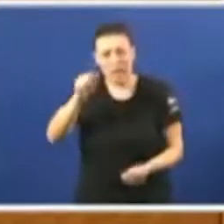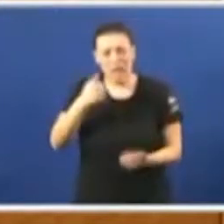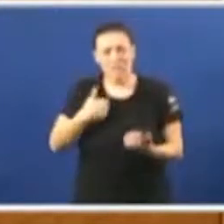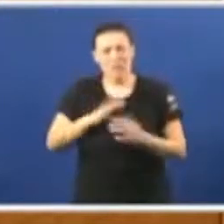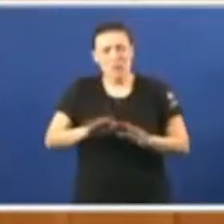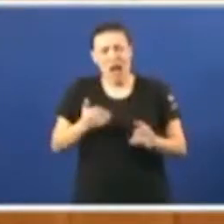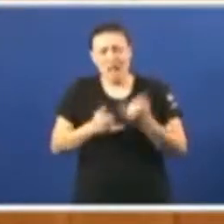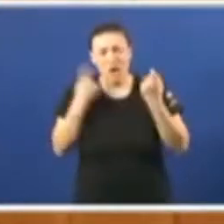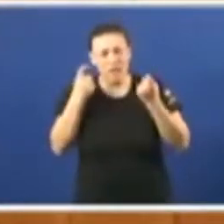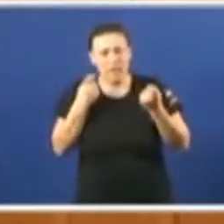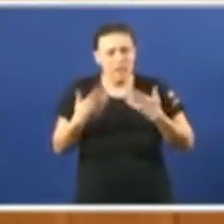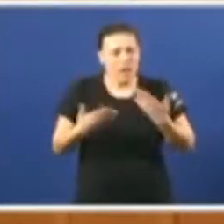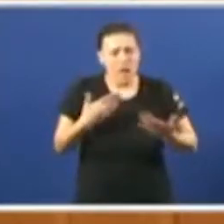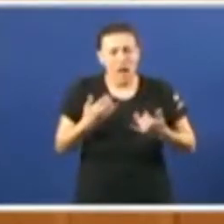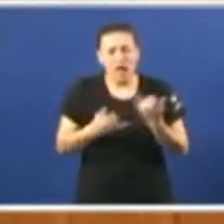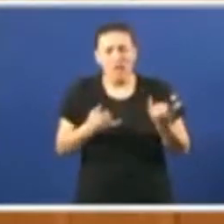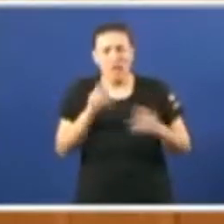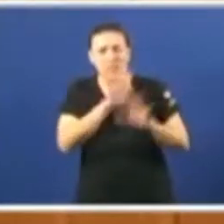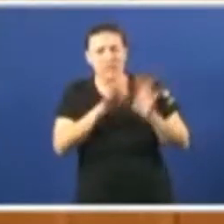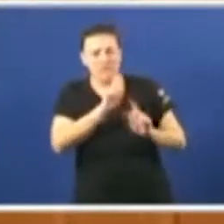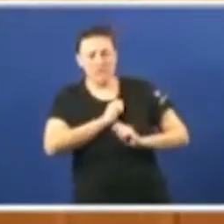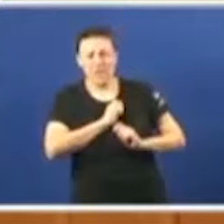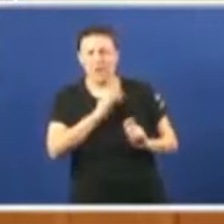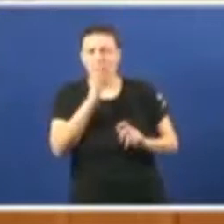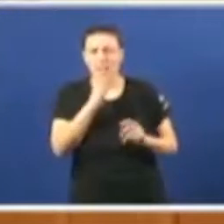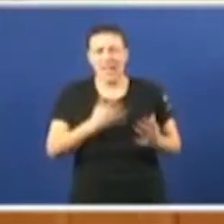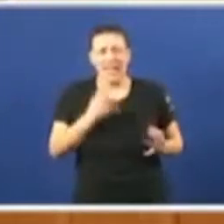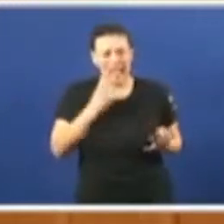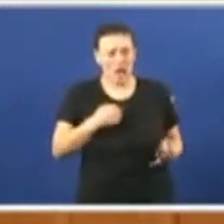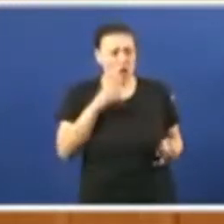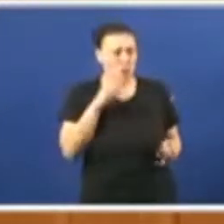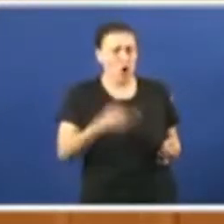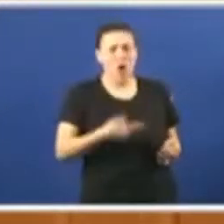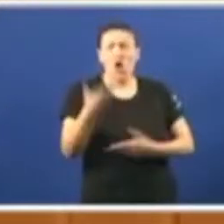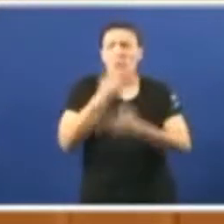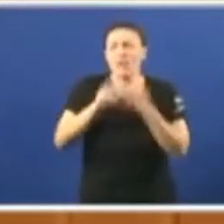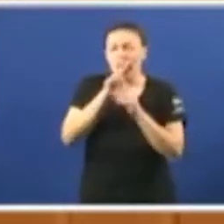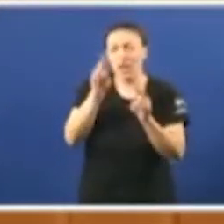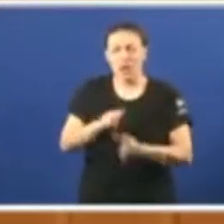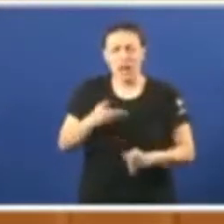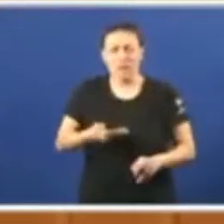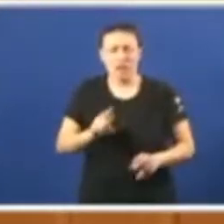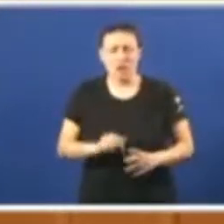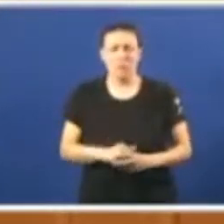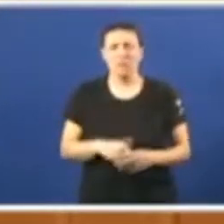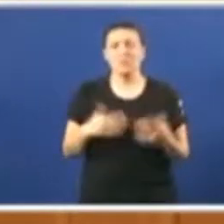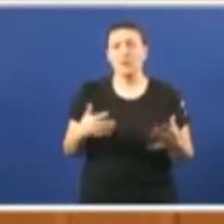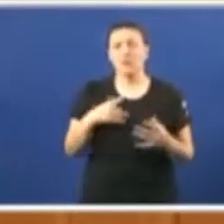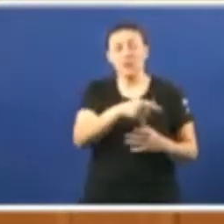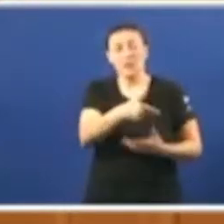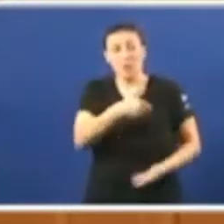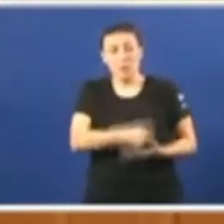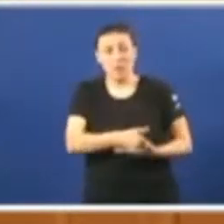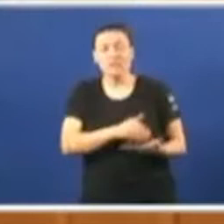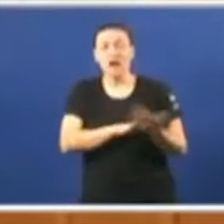realmente complicado. Queda aí en evidencia que é importante para vostedes a cooperación internacional. Deste xeito, na súa iniciativa